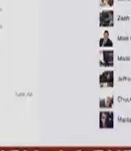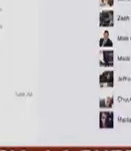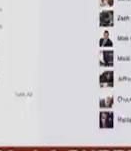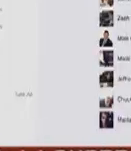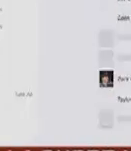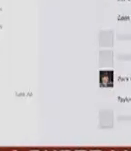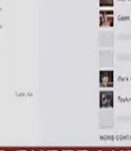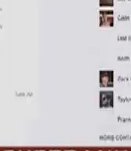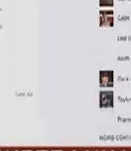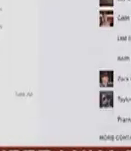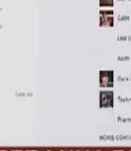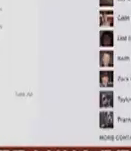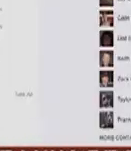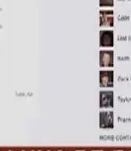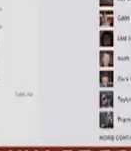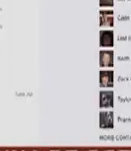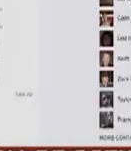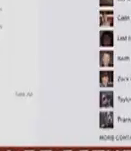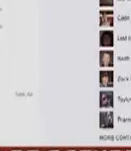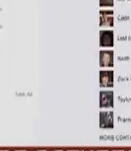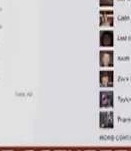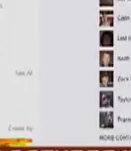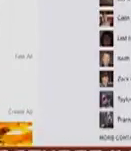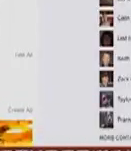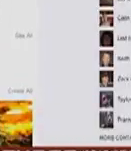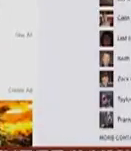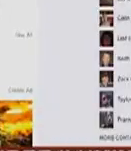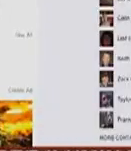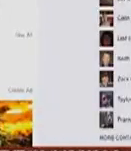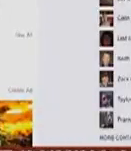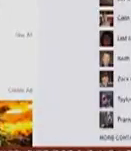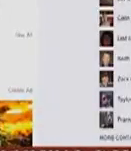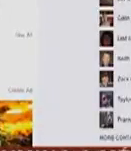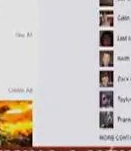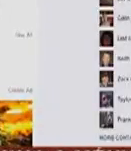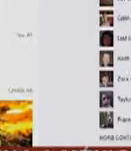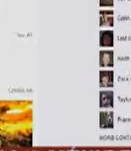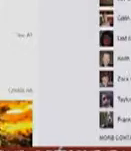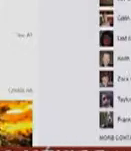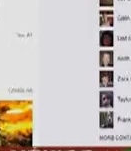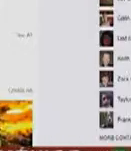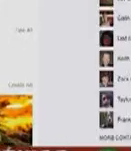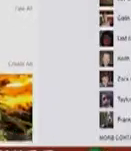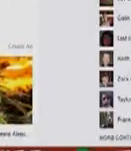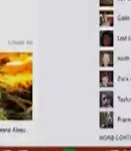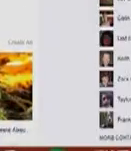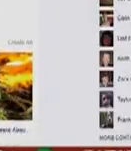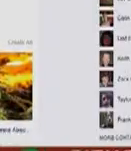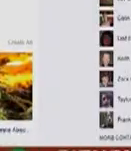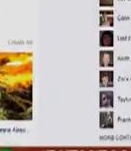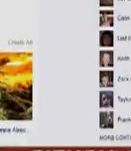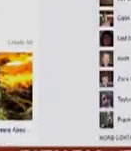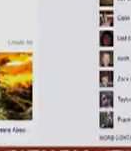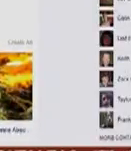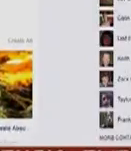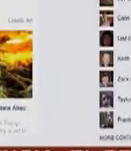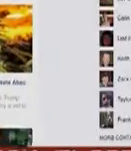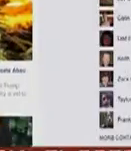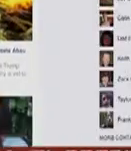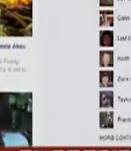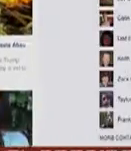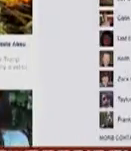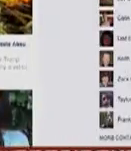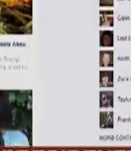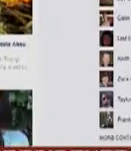está respaldando la privacidad de sus usuarios, por lo que pueden compartir que apoyan a los candidatos con los casi 2 millones de usuarios